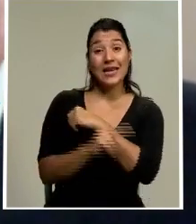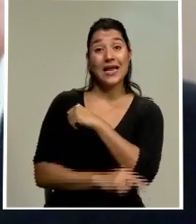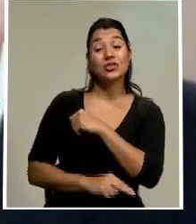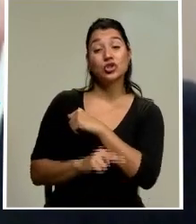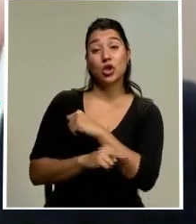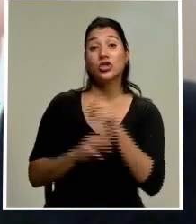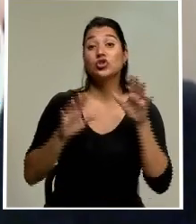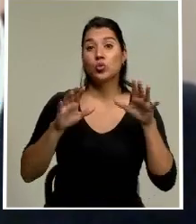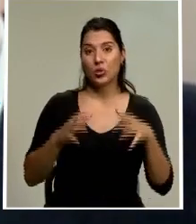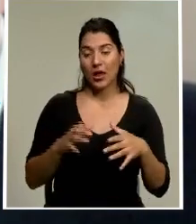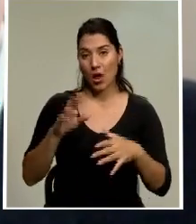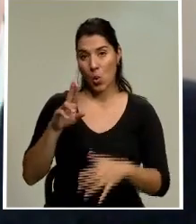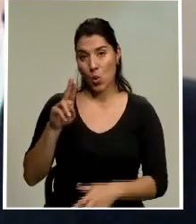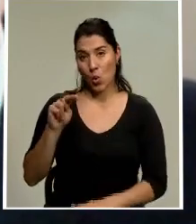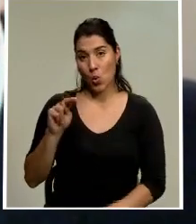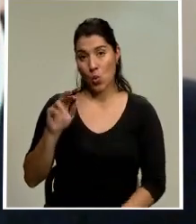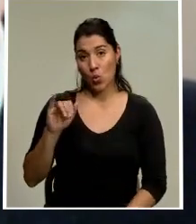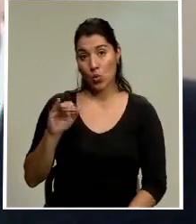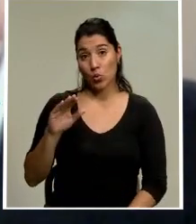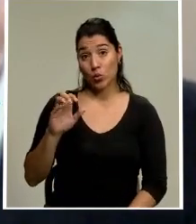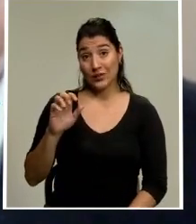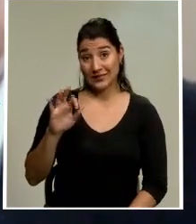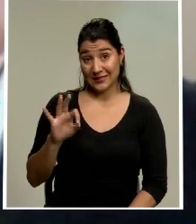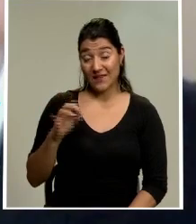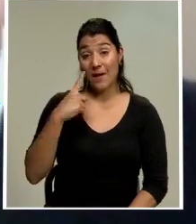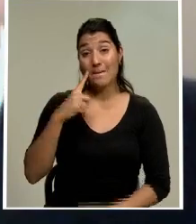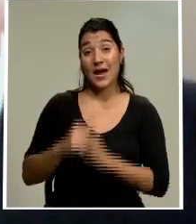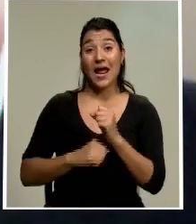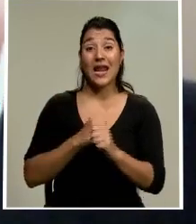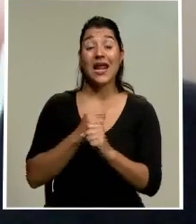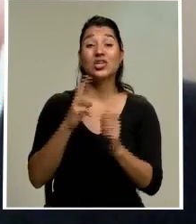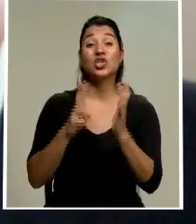Infancia, del UNICEF, para el 2019 había